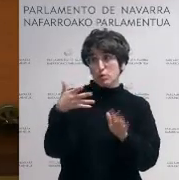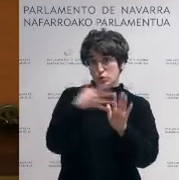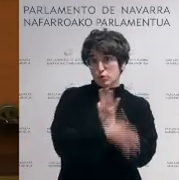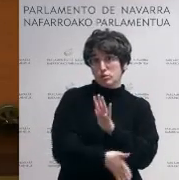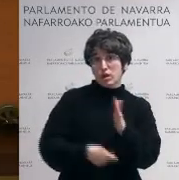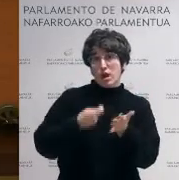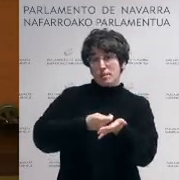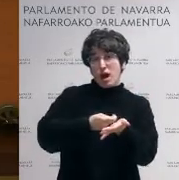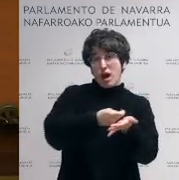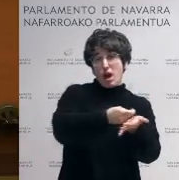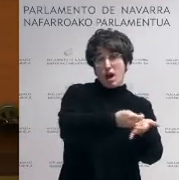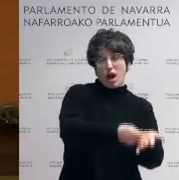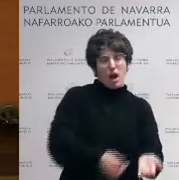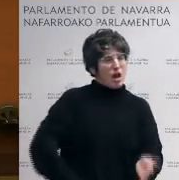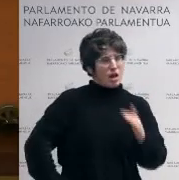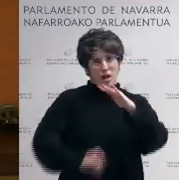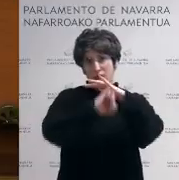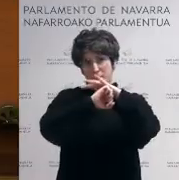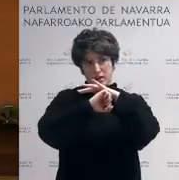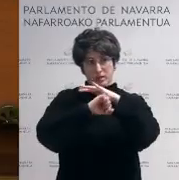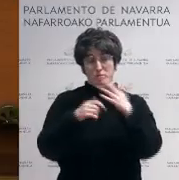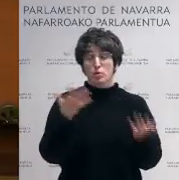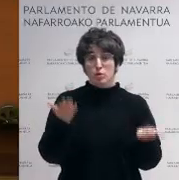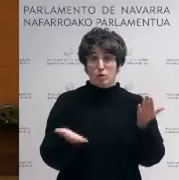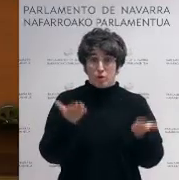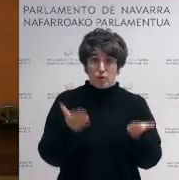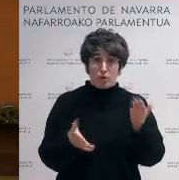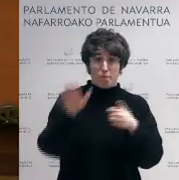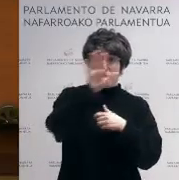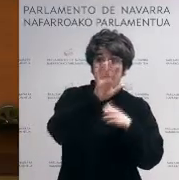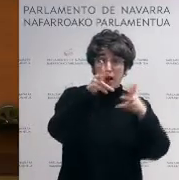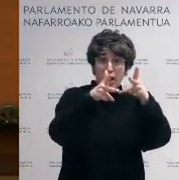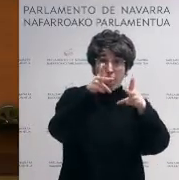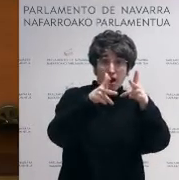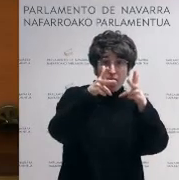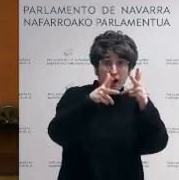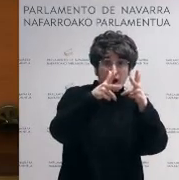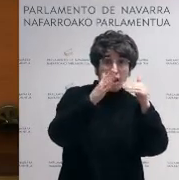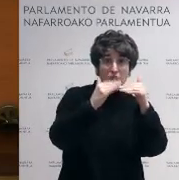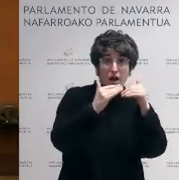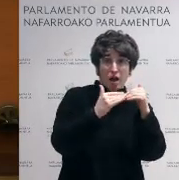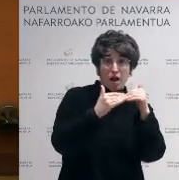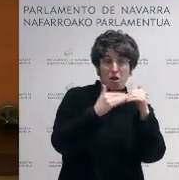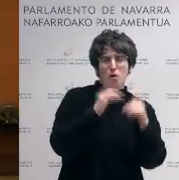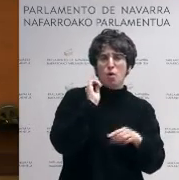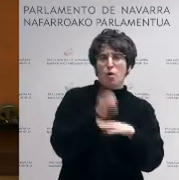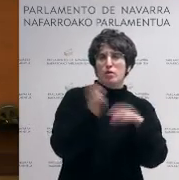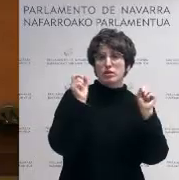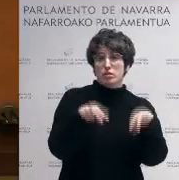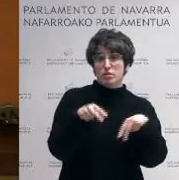rebátanlo. Pero vamos a compararnos con la Comunidad Autónoma Vasca. La Comunidad Autónoma Vasca ha fijado un mínimo exento de IRPF en 20.000